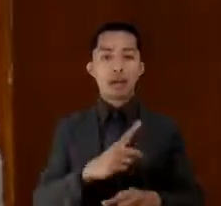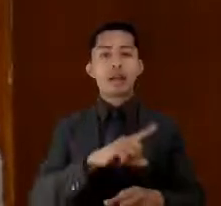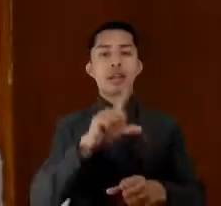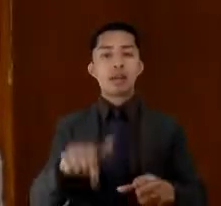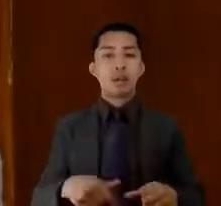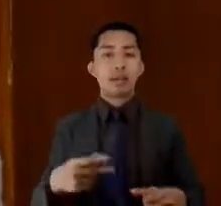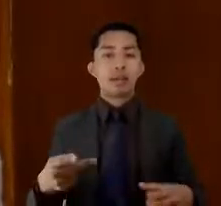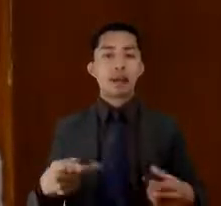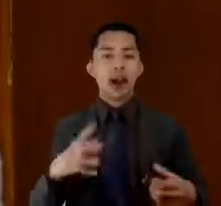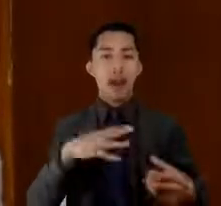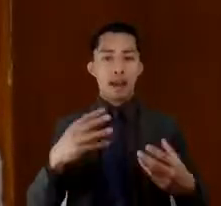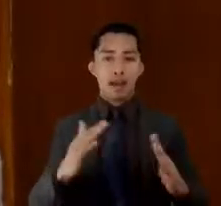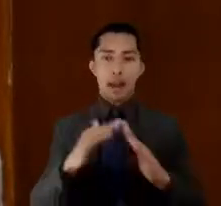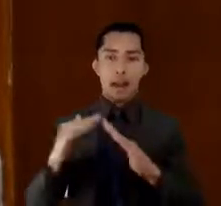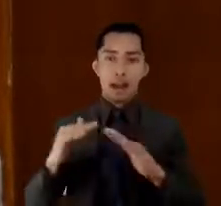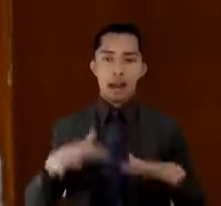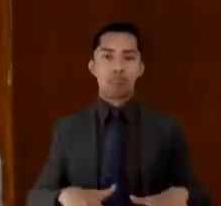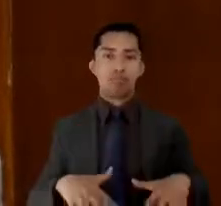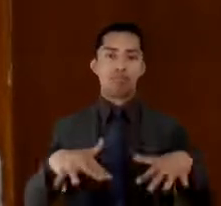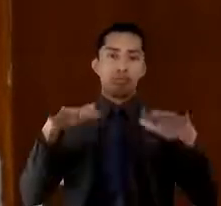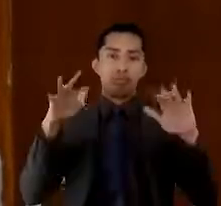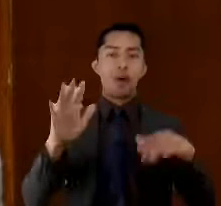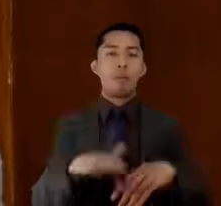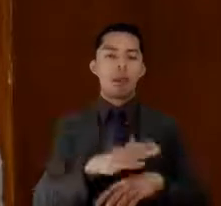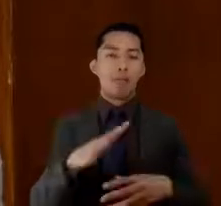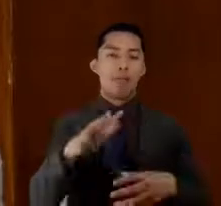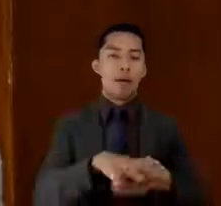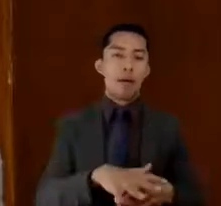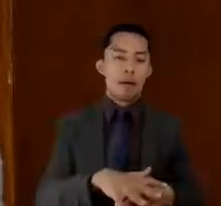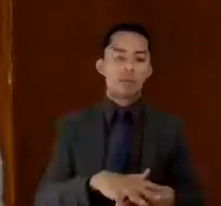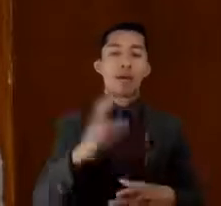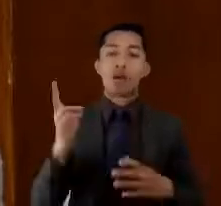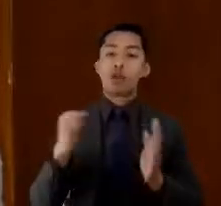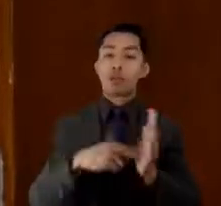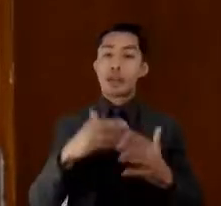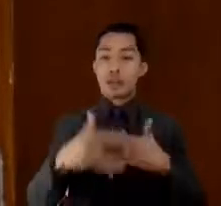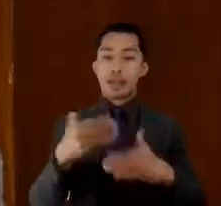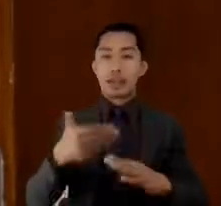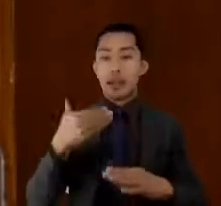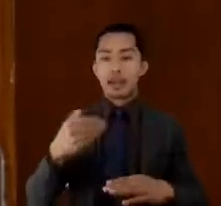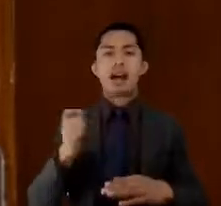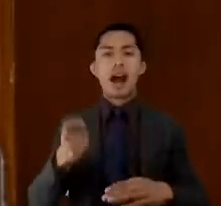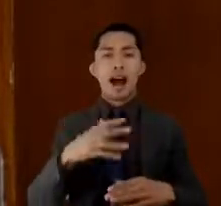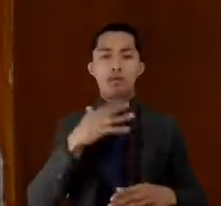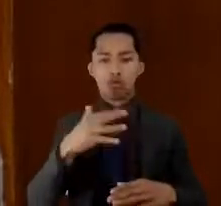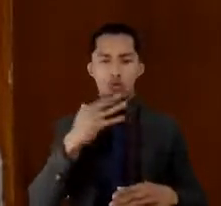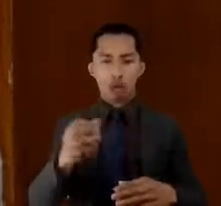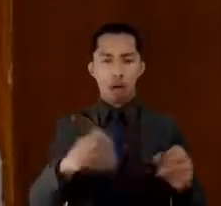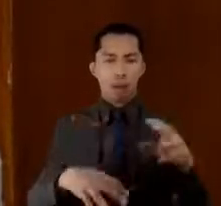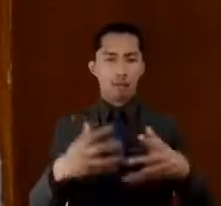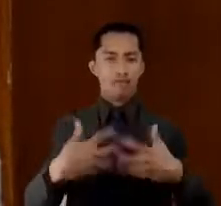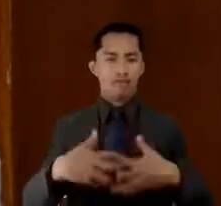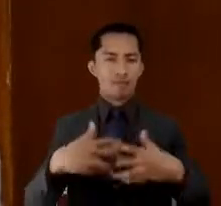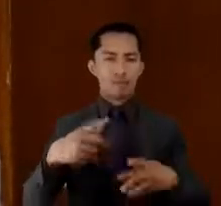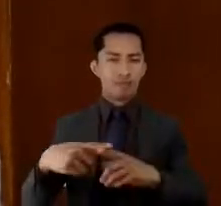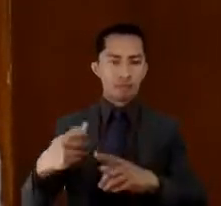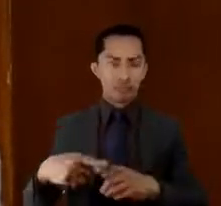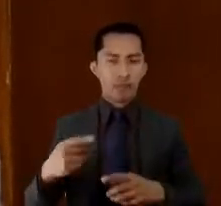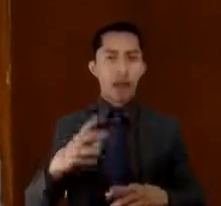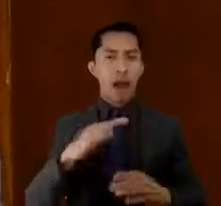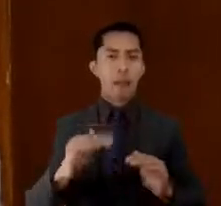los asentamientos humanos aledaños. Desde 2015, la producción de residuos sólidos urbanos presentaba un